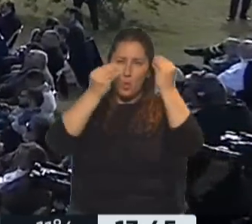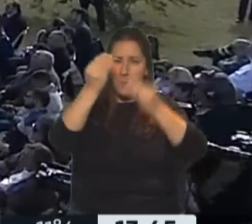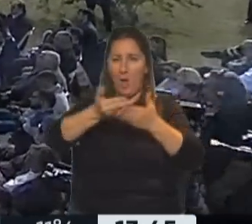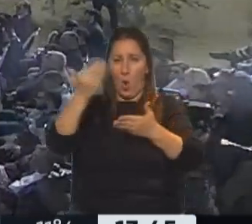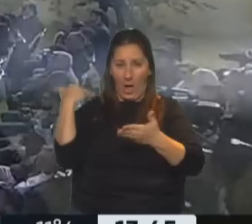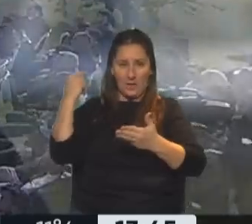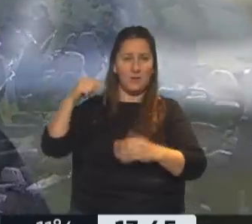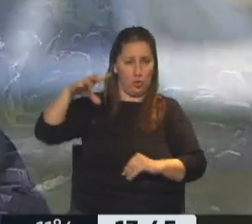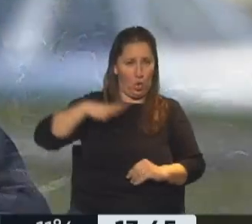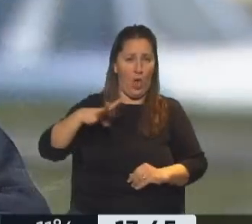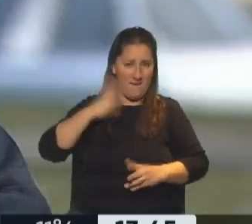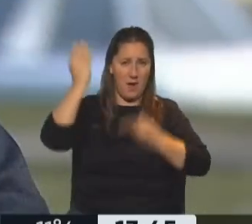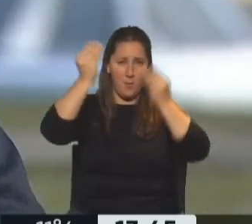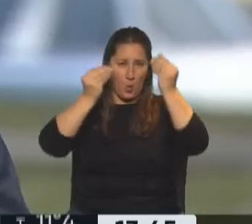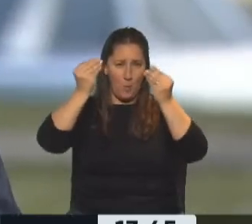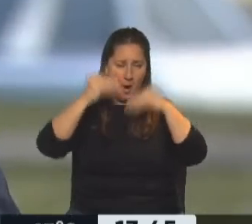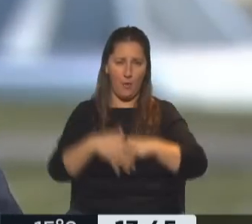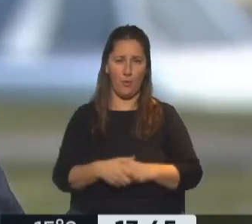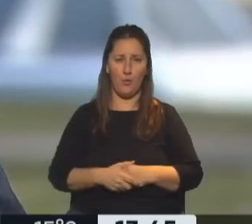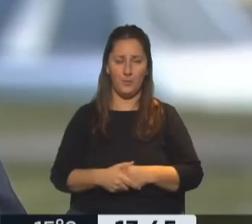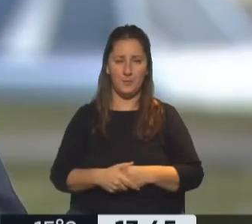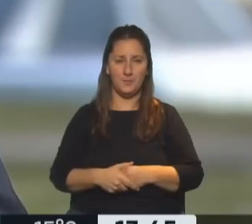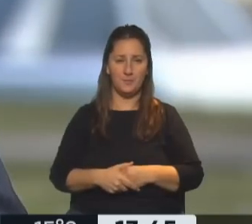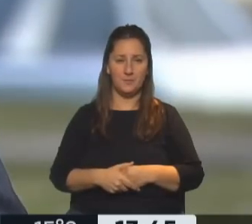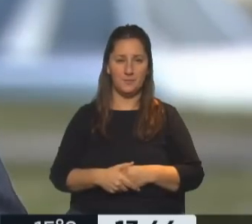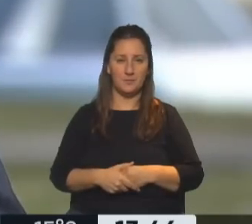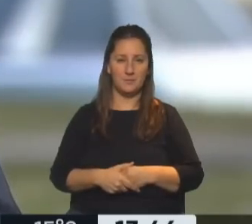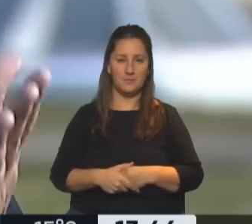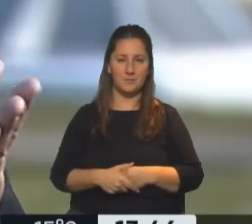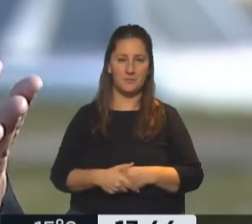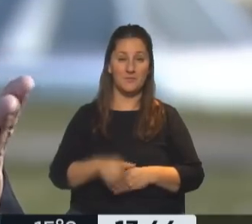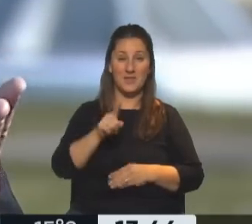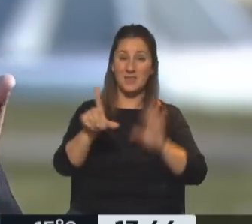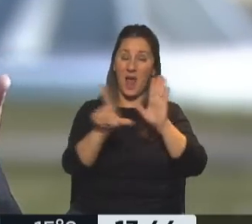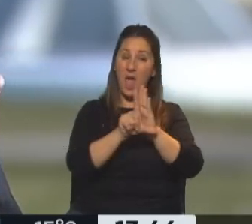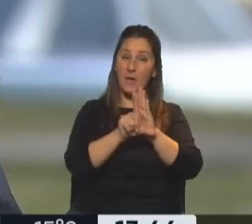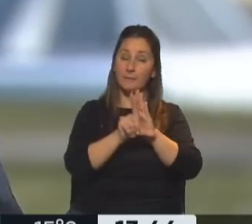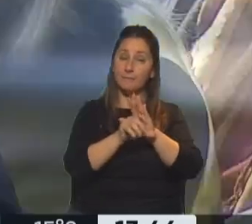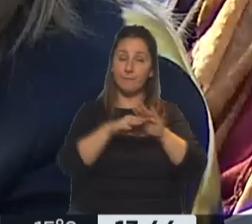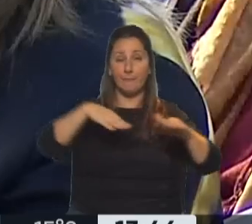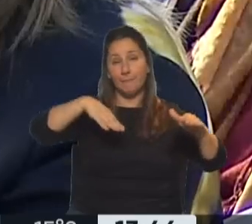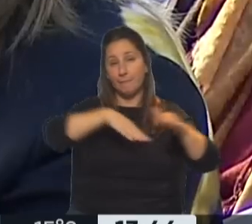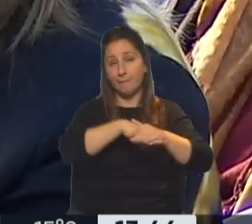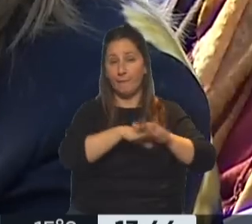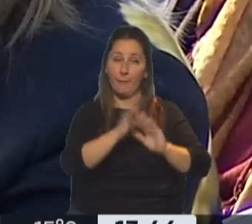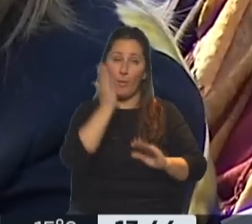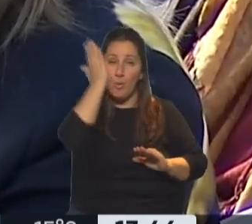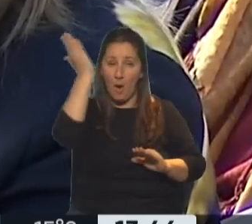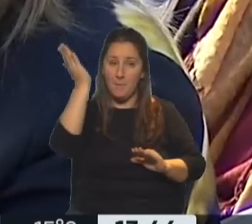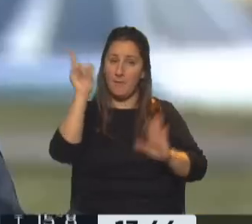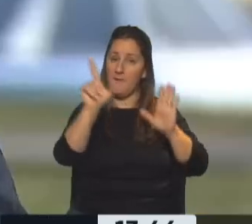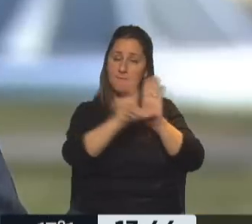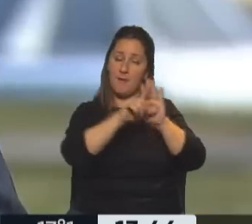preocupa. Y resulta que esa ley quedó varada. Pararon toda la